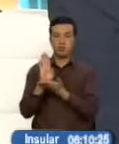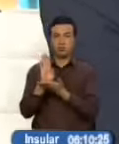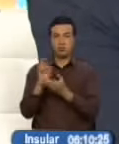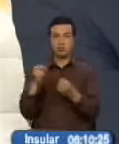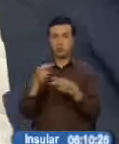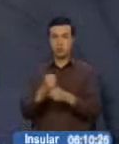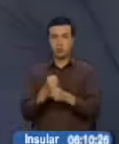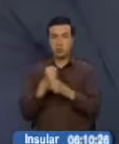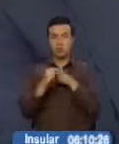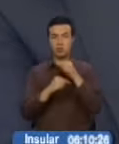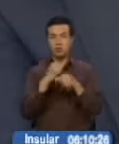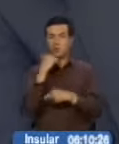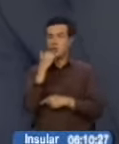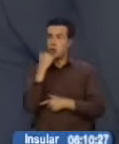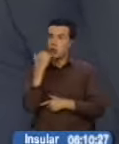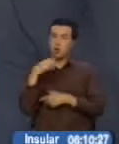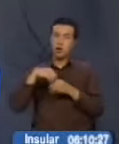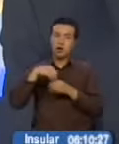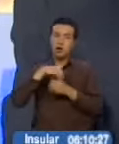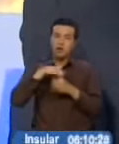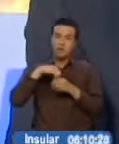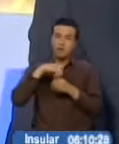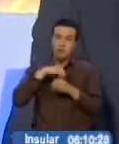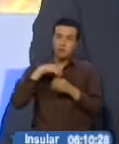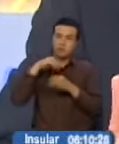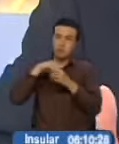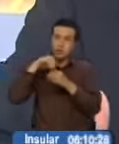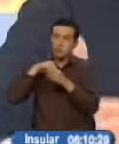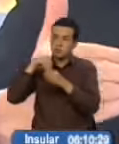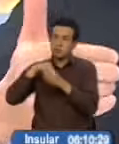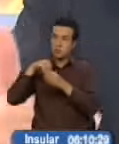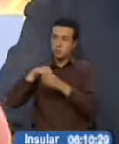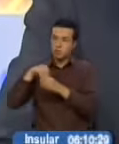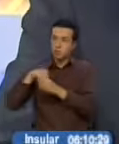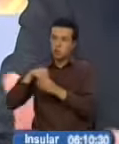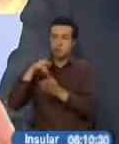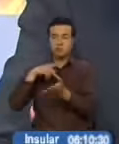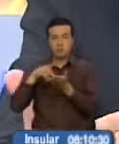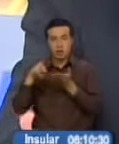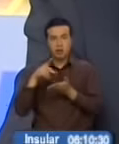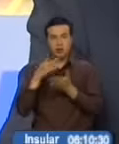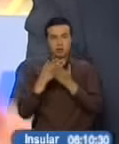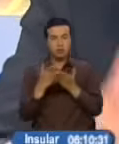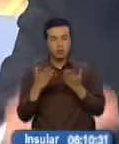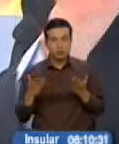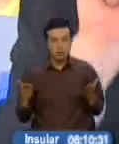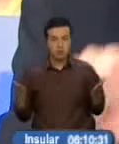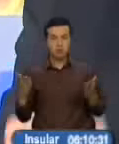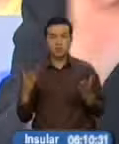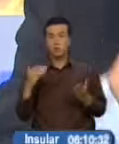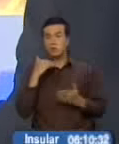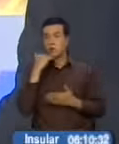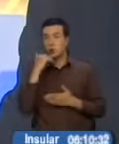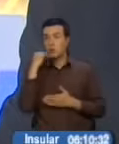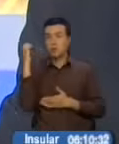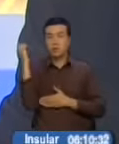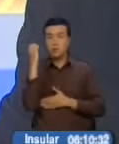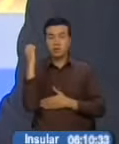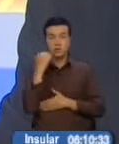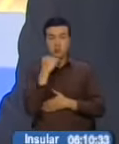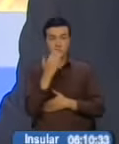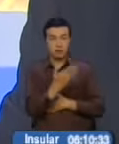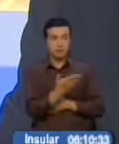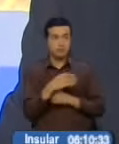¿se fue creando algún tipo de fondo como para poder cubrir contingencias de este tipo en caso que éstas se hubieran